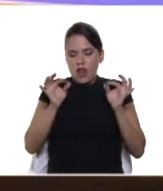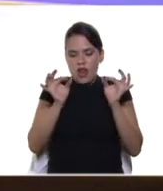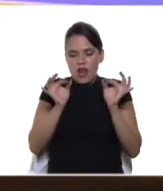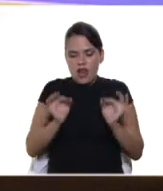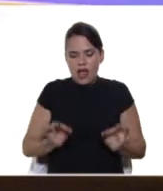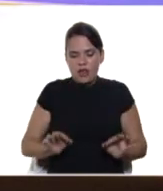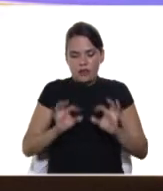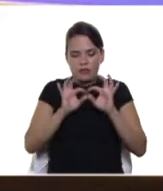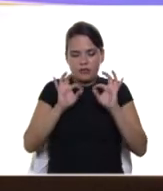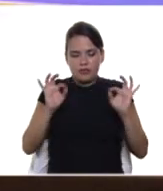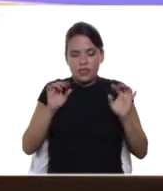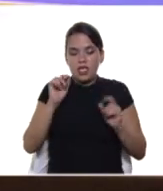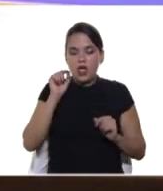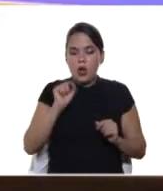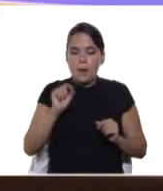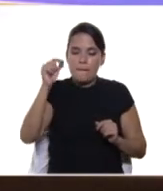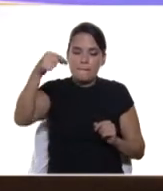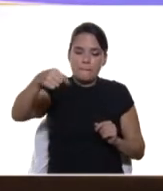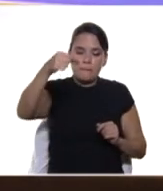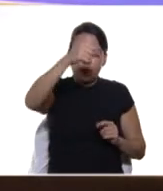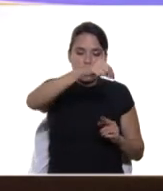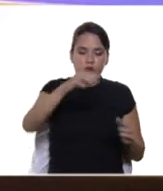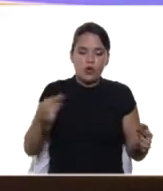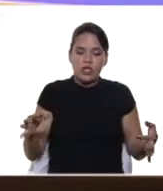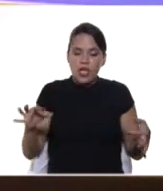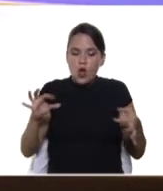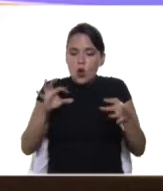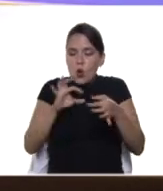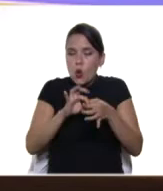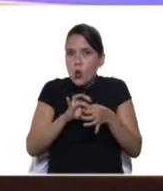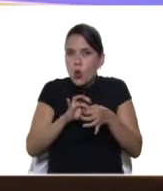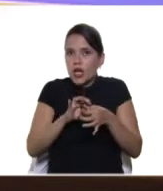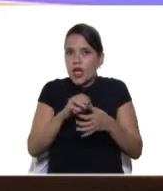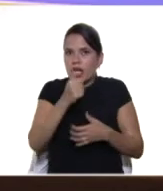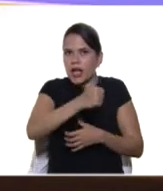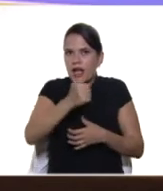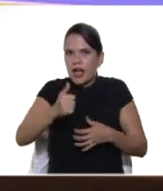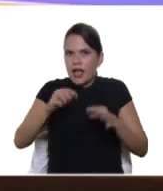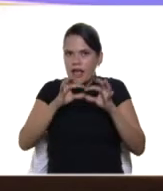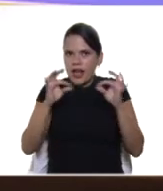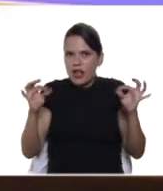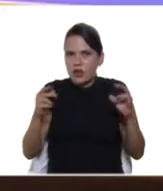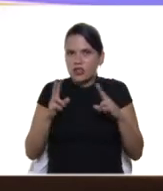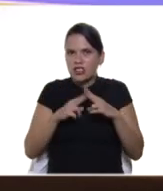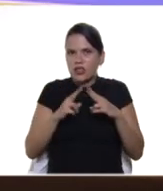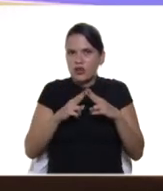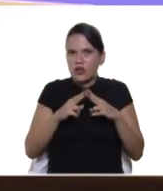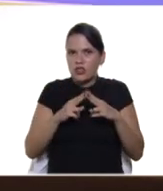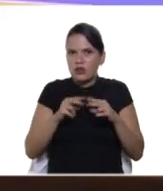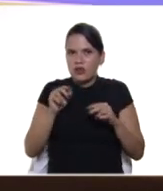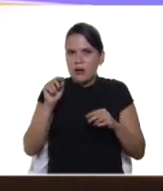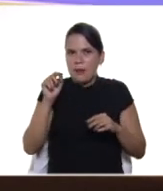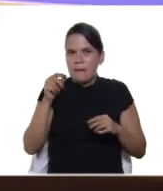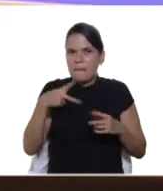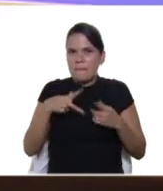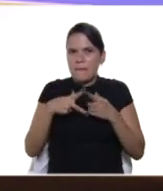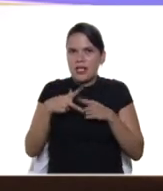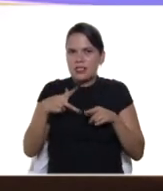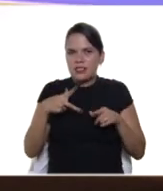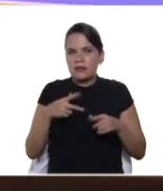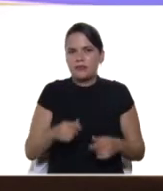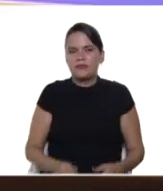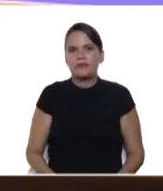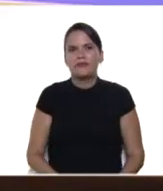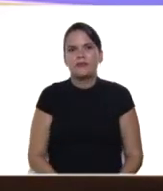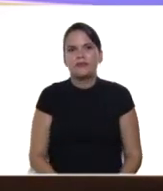los puntos que se intersecan son aquellos que se conocen como los vértices.